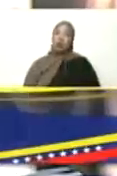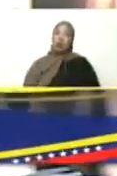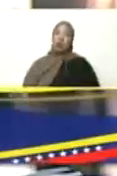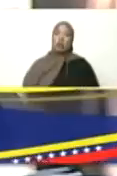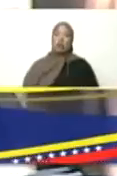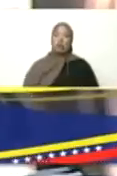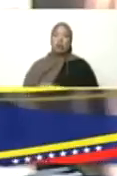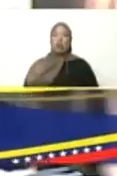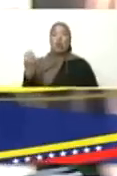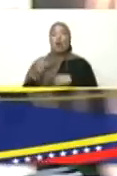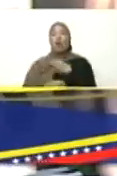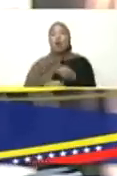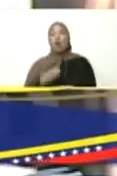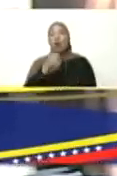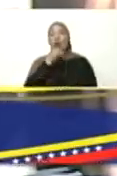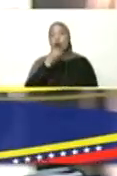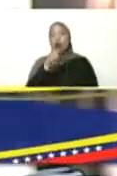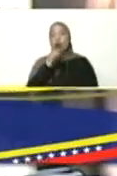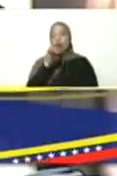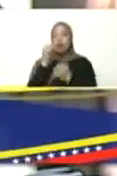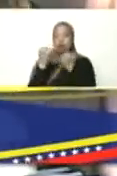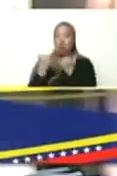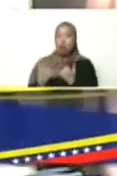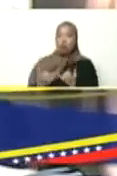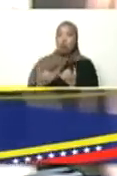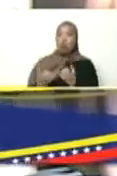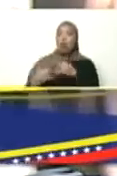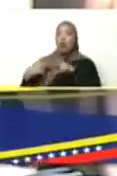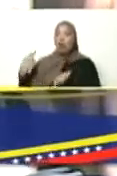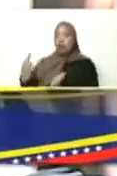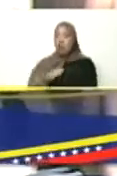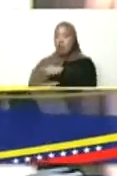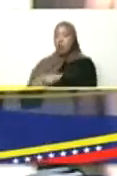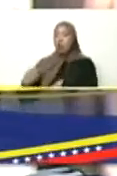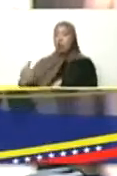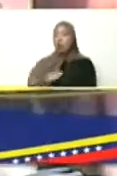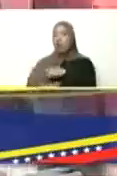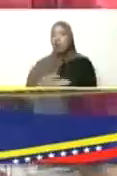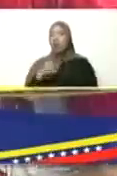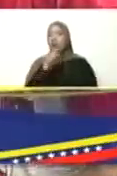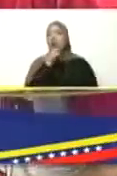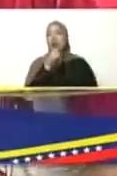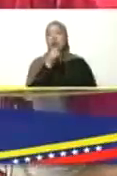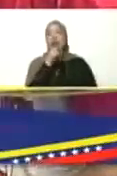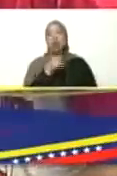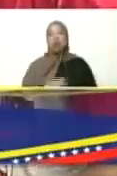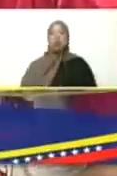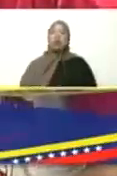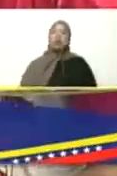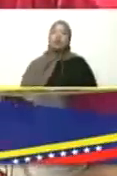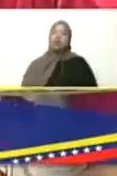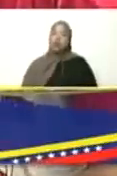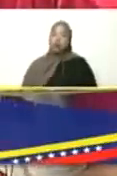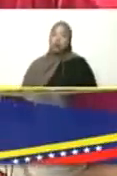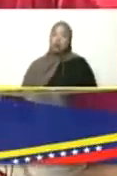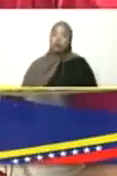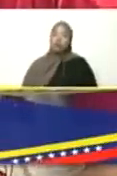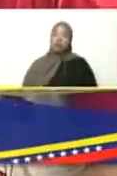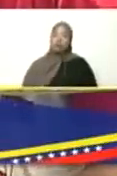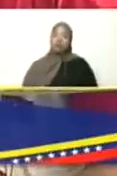Tenemos que rehacernos, tenemos que revolucionarnos, tenemos que renacer como el